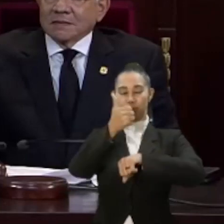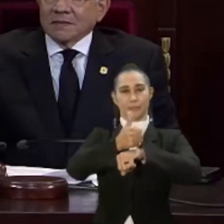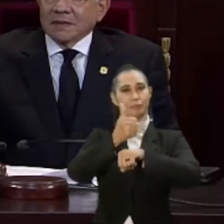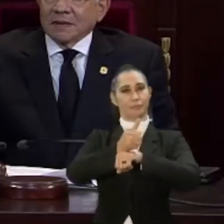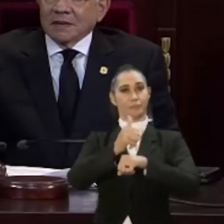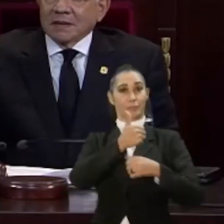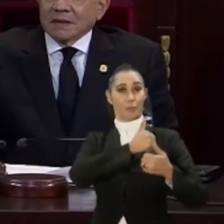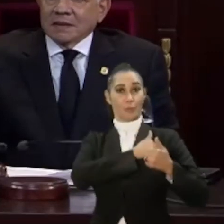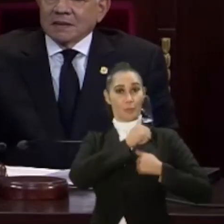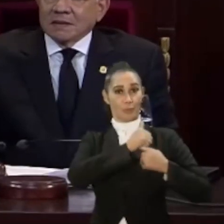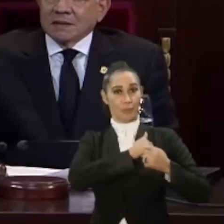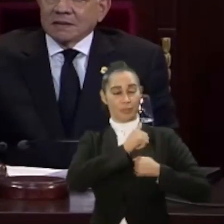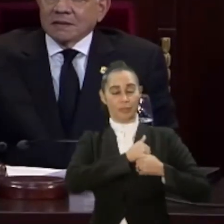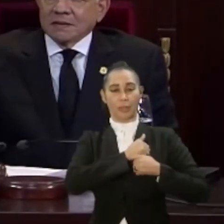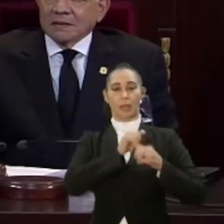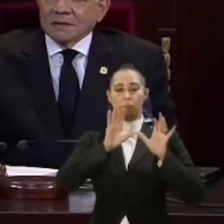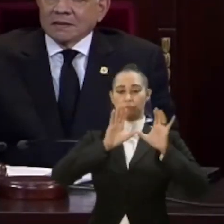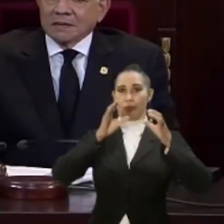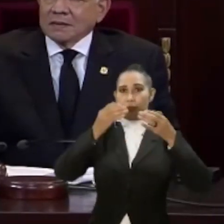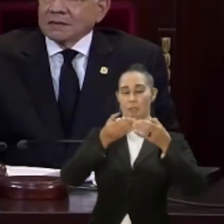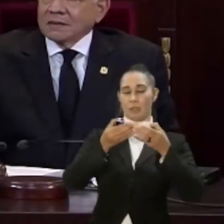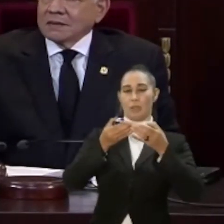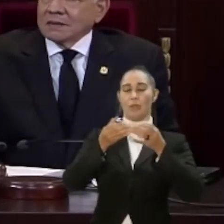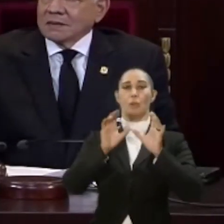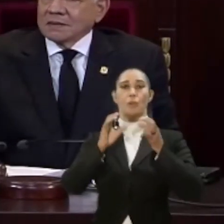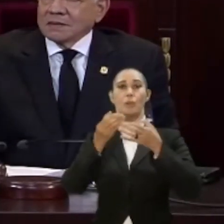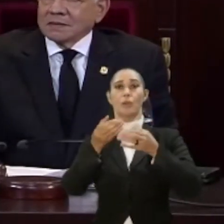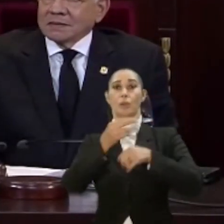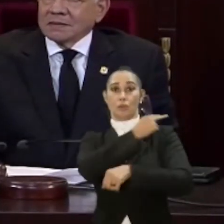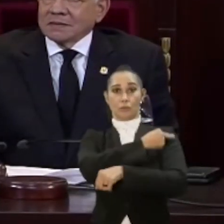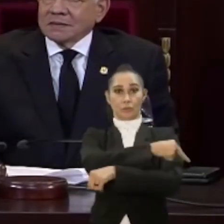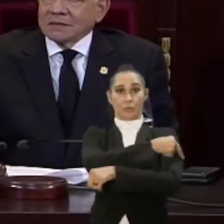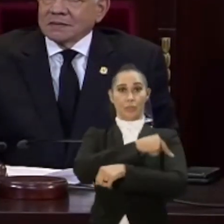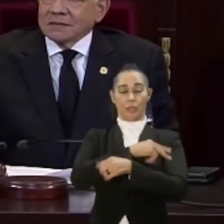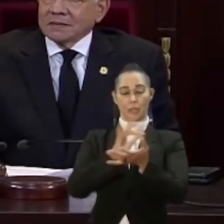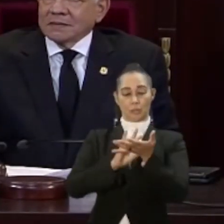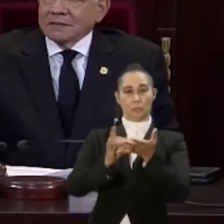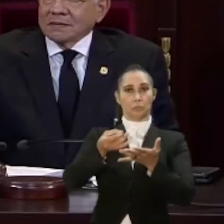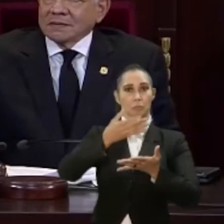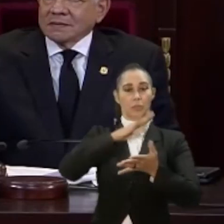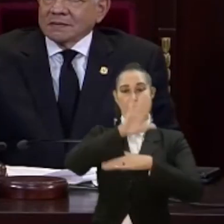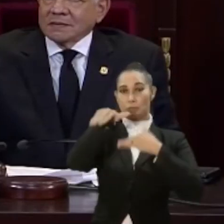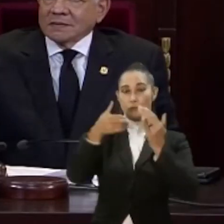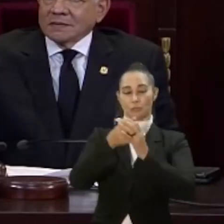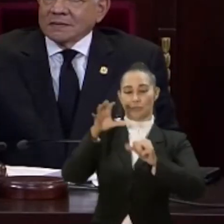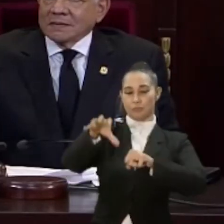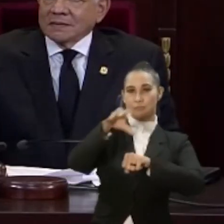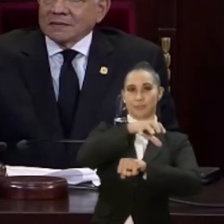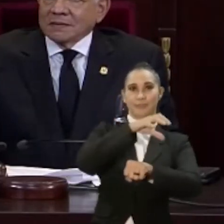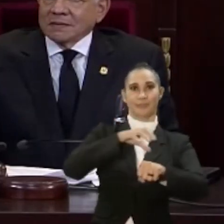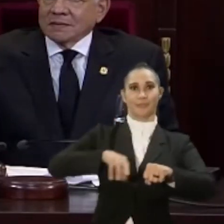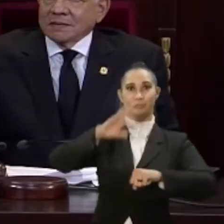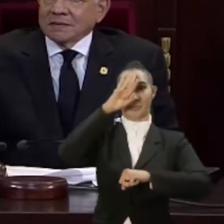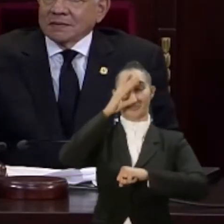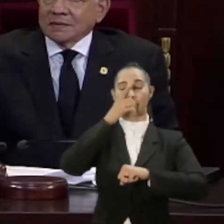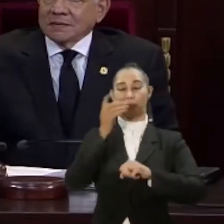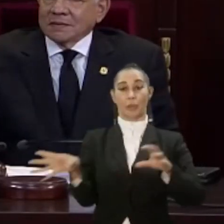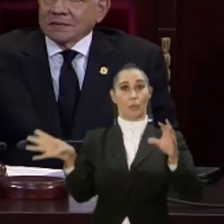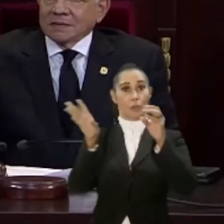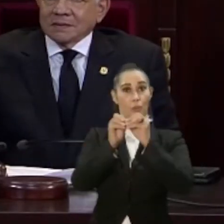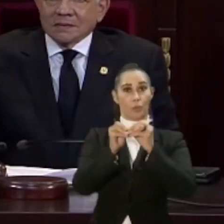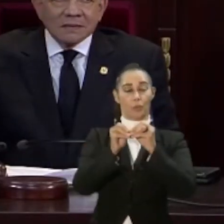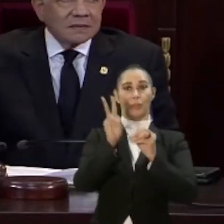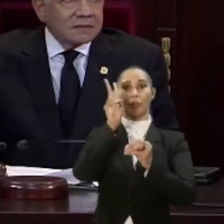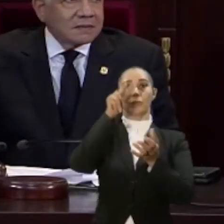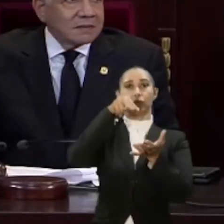instalaciones militares, como destacamentos, fortalezas, hospitales y dispensarios médicos en toda la geografía nacional, con un total contratado